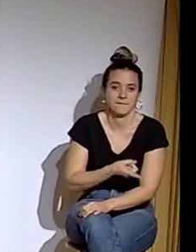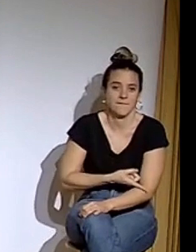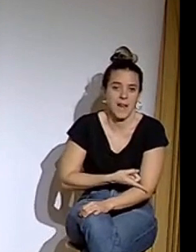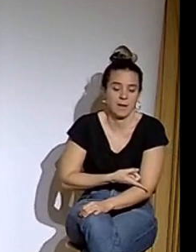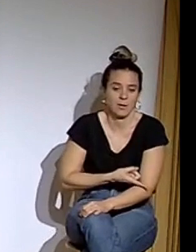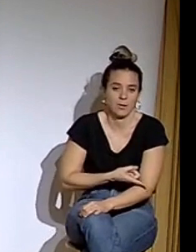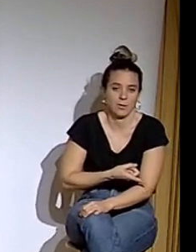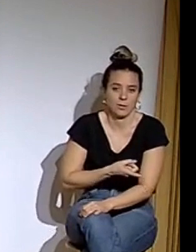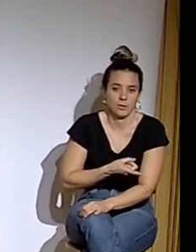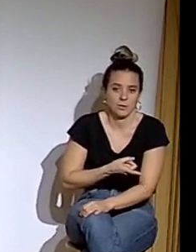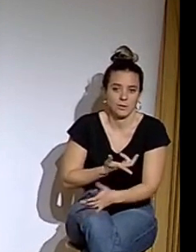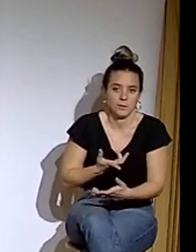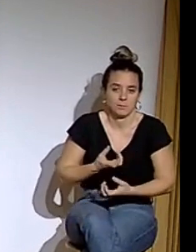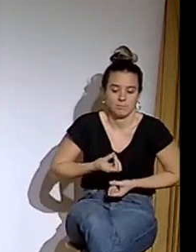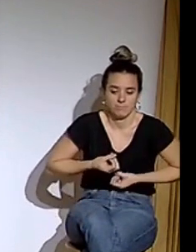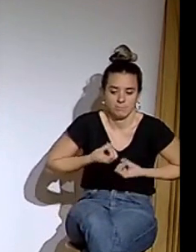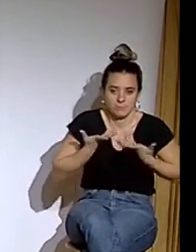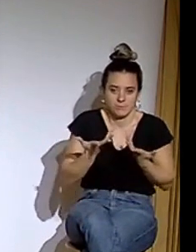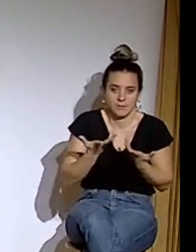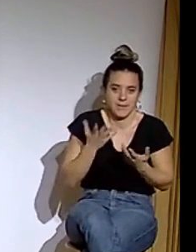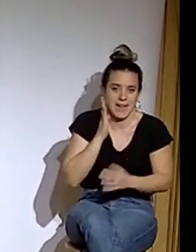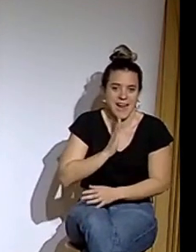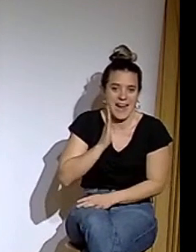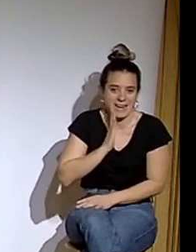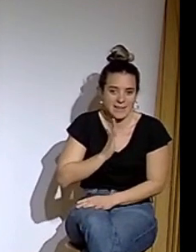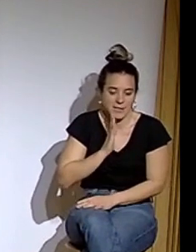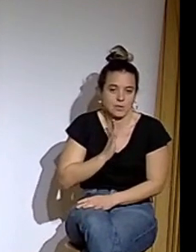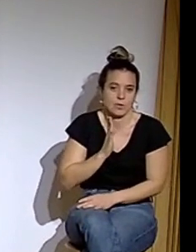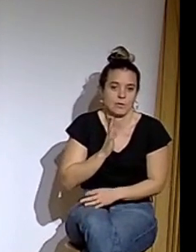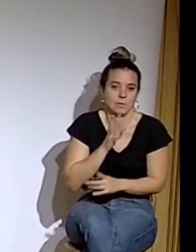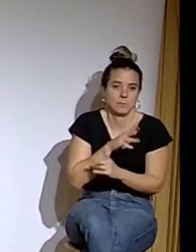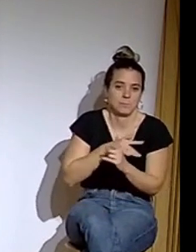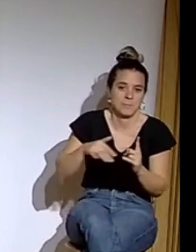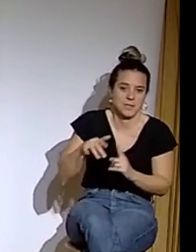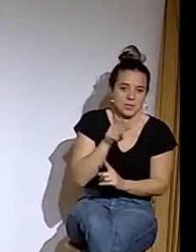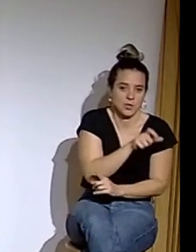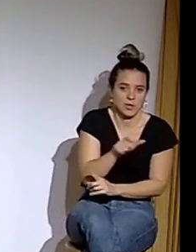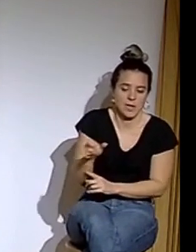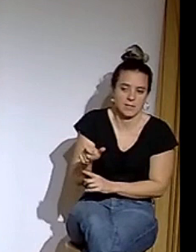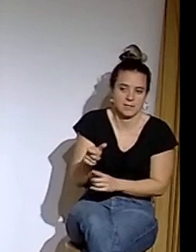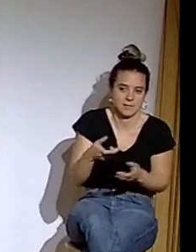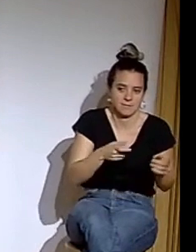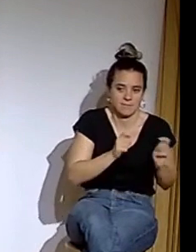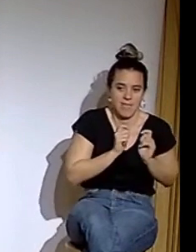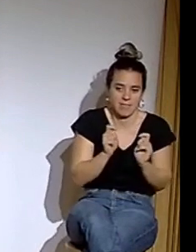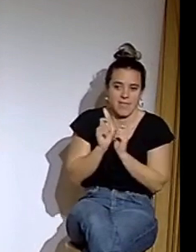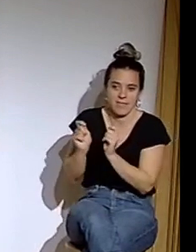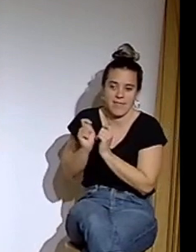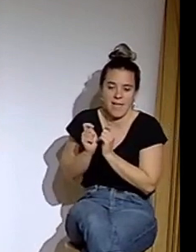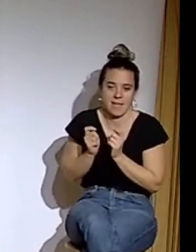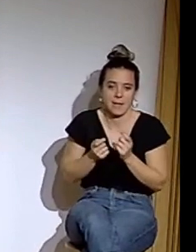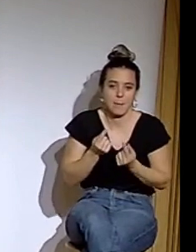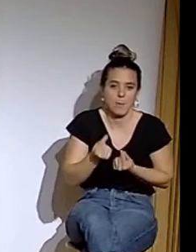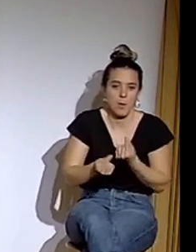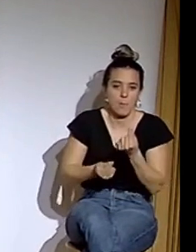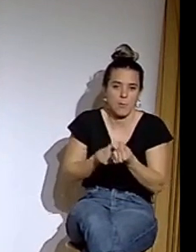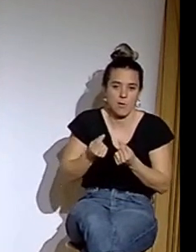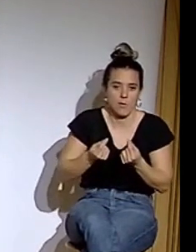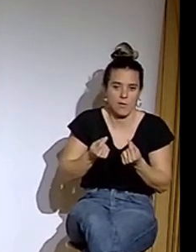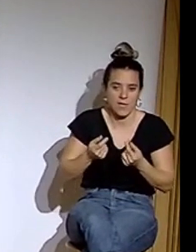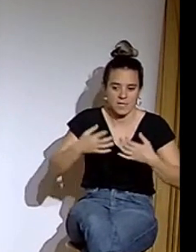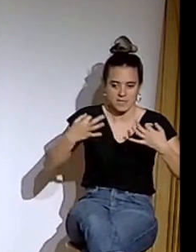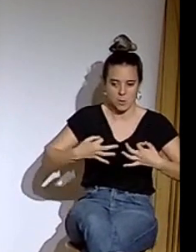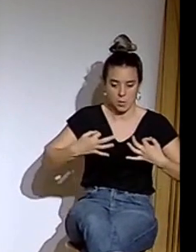desde el amor y el cariño de la gente que te rodea y poquito a poquito tú vas construyendo la seguridad que no tienes para